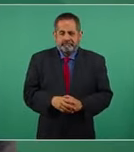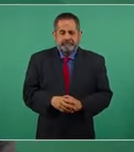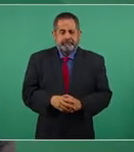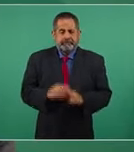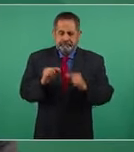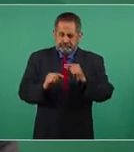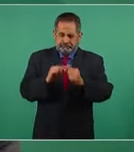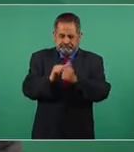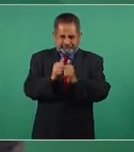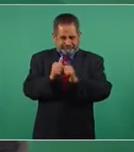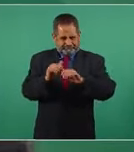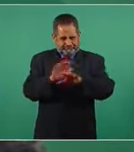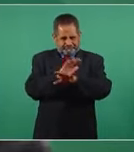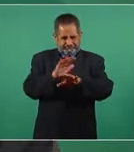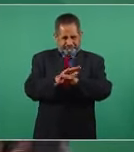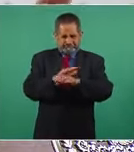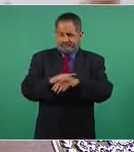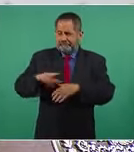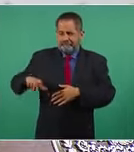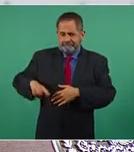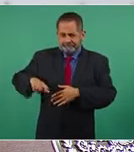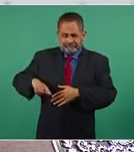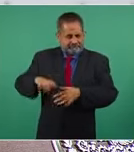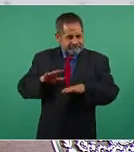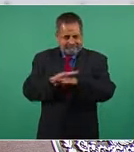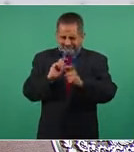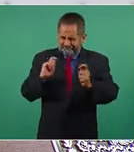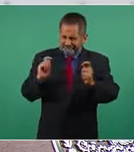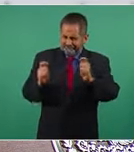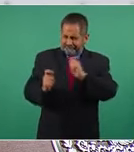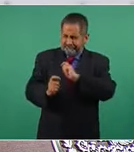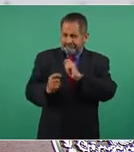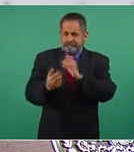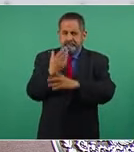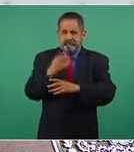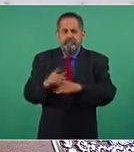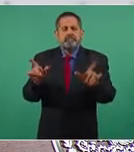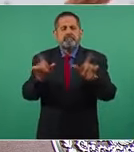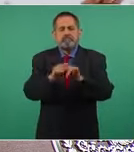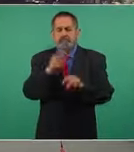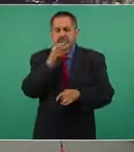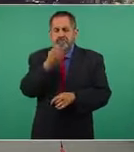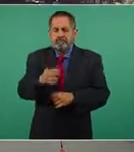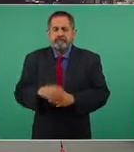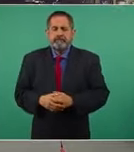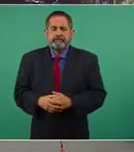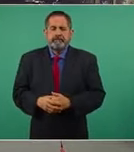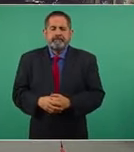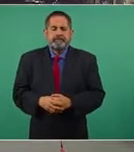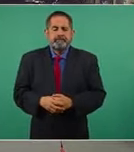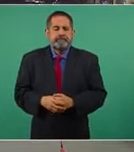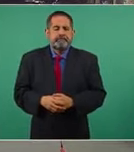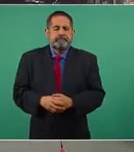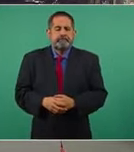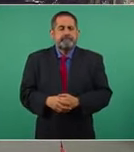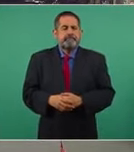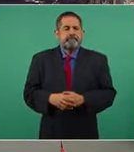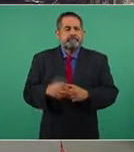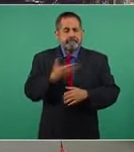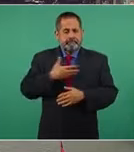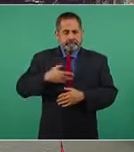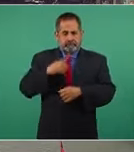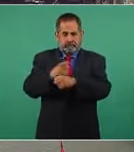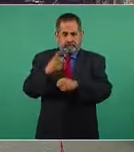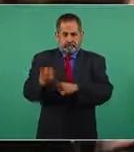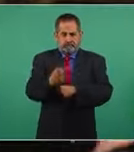ajustando el gobierno a la nueva realidad. No te puedo decir más que eso. Okay. Presidente, mi segunda pregunta